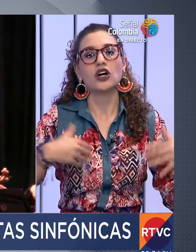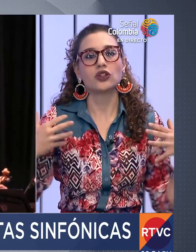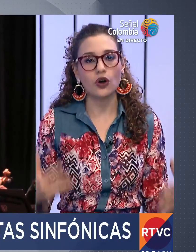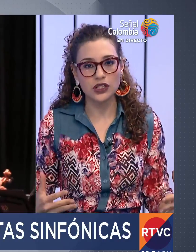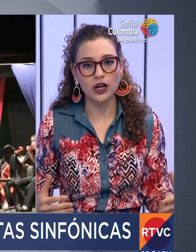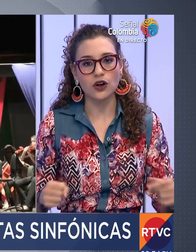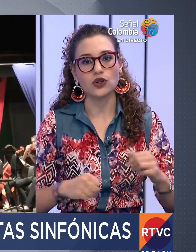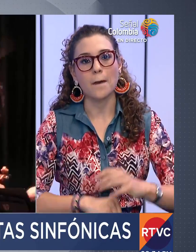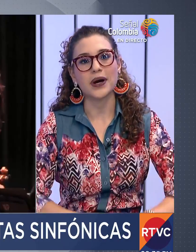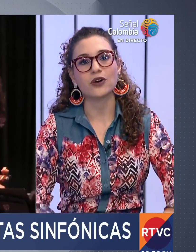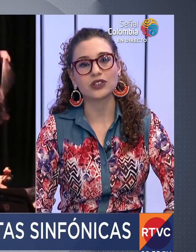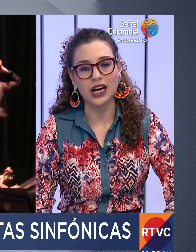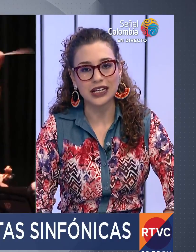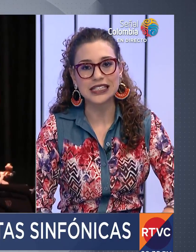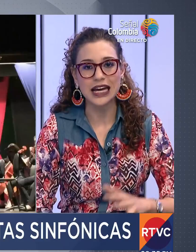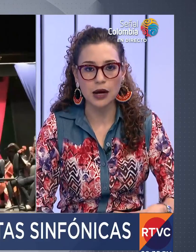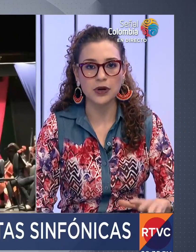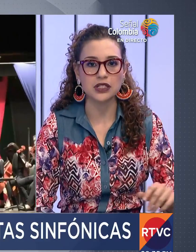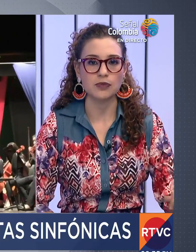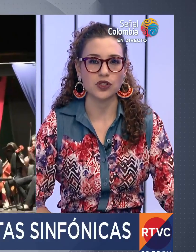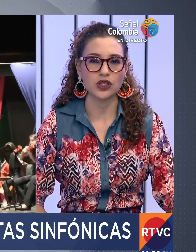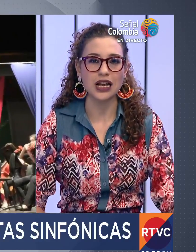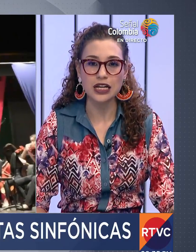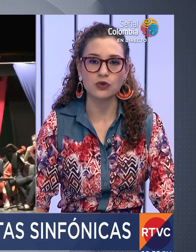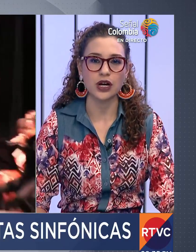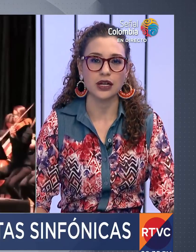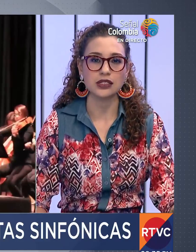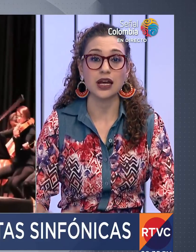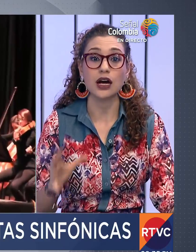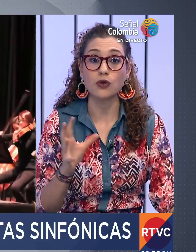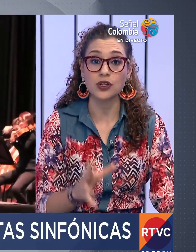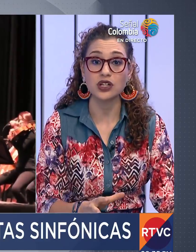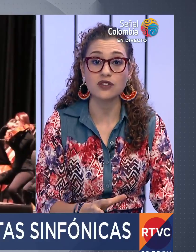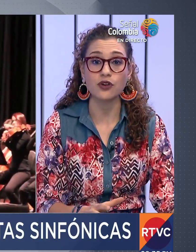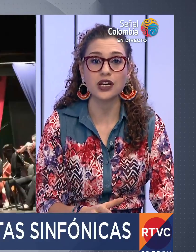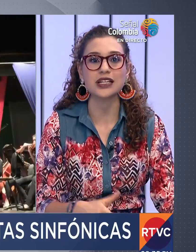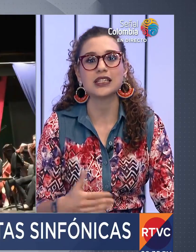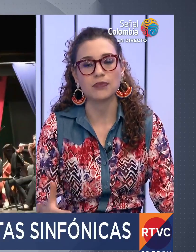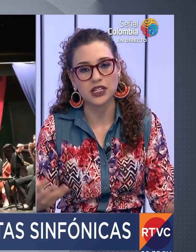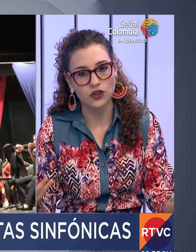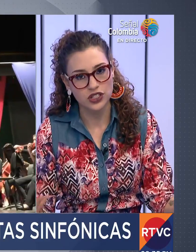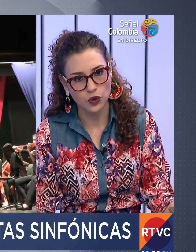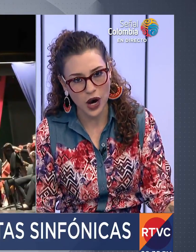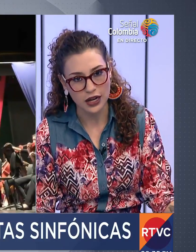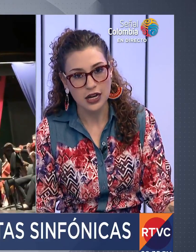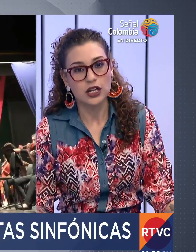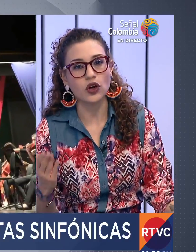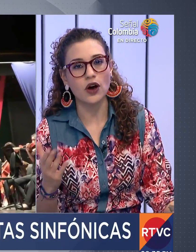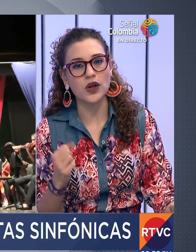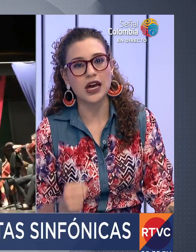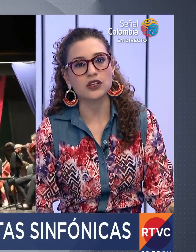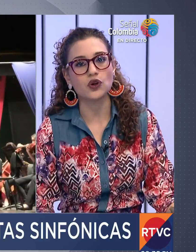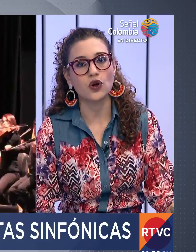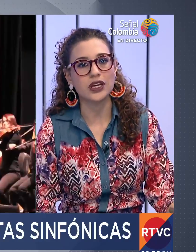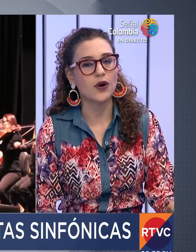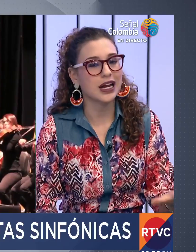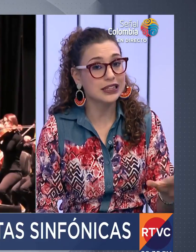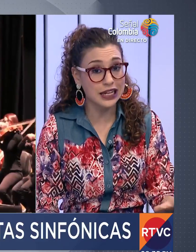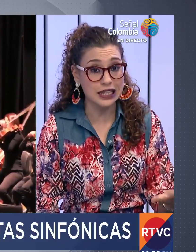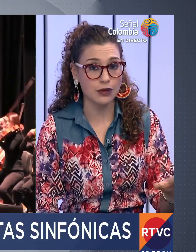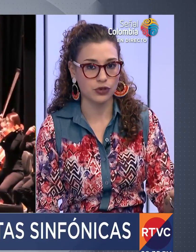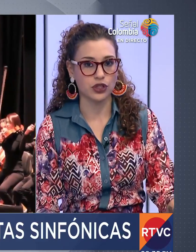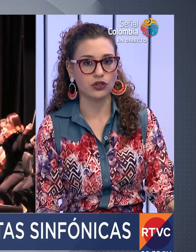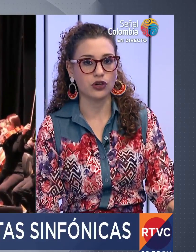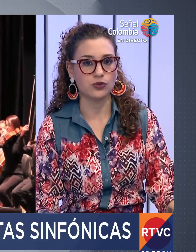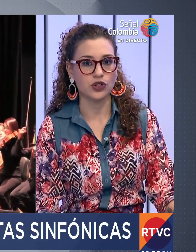aficionadas. Todo este rollo para contarles que la participación de las mujeres en agrupaciones sinfónicas siempre ha sido desigual. Todavía solo equivale